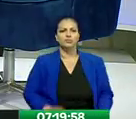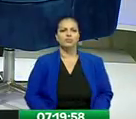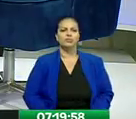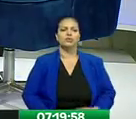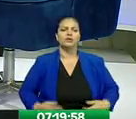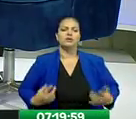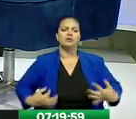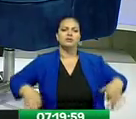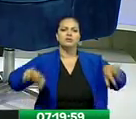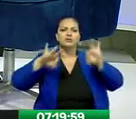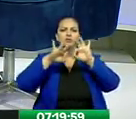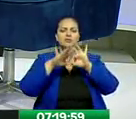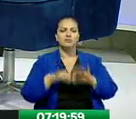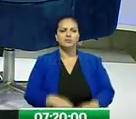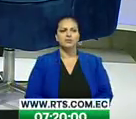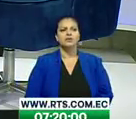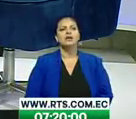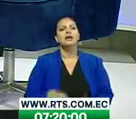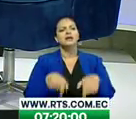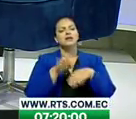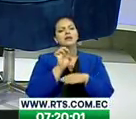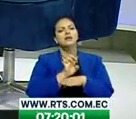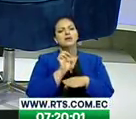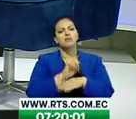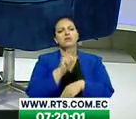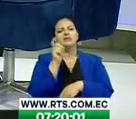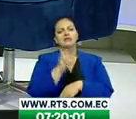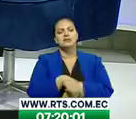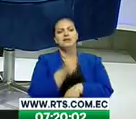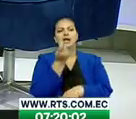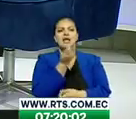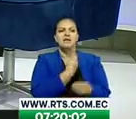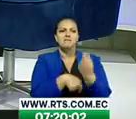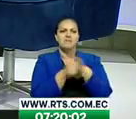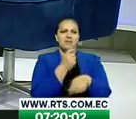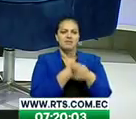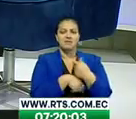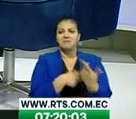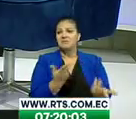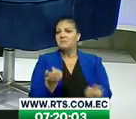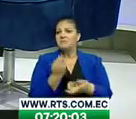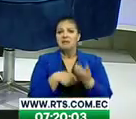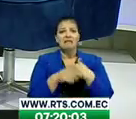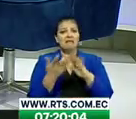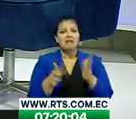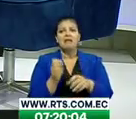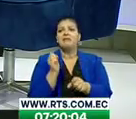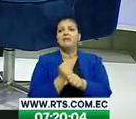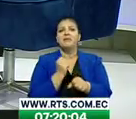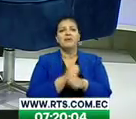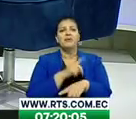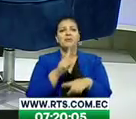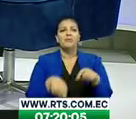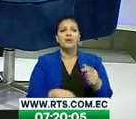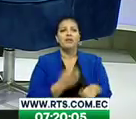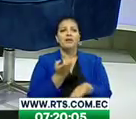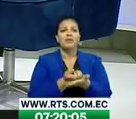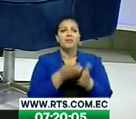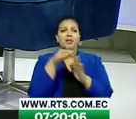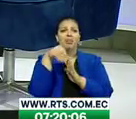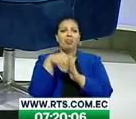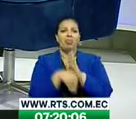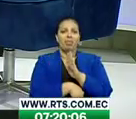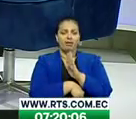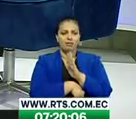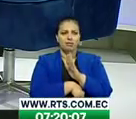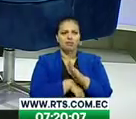ecosistema favorable para la inversión. El país necesita inversión. Sin inversión no hay empleo, sin inversión no hay crecimiento. Y no necesitamos una que